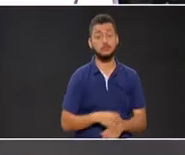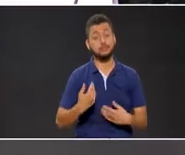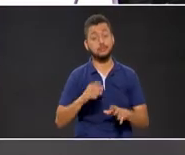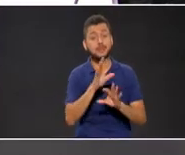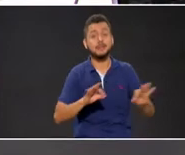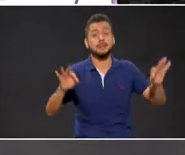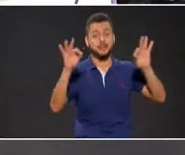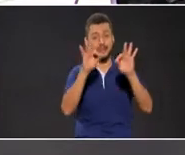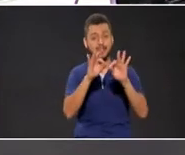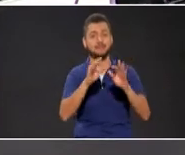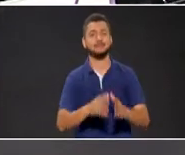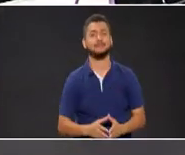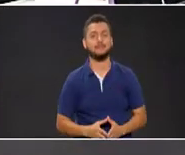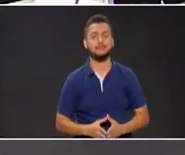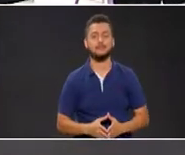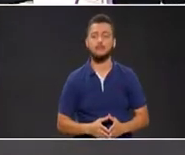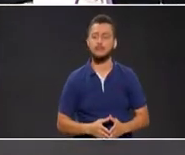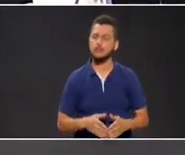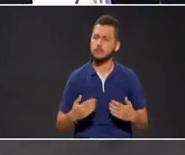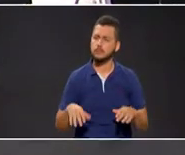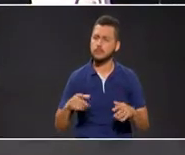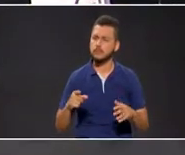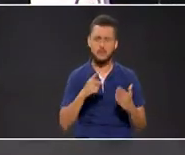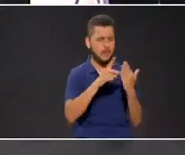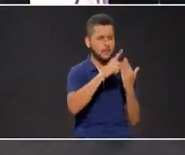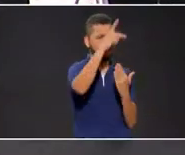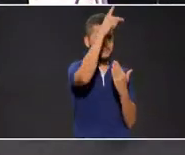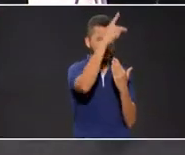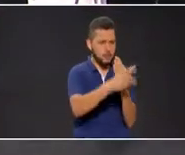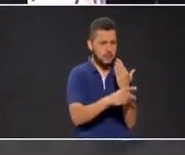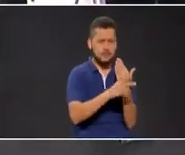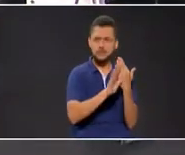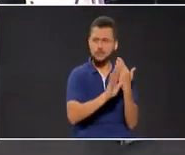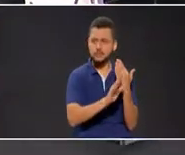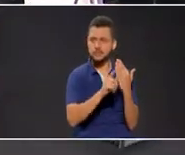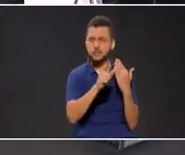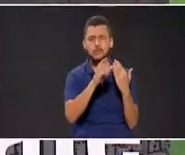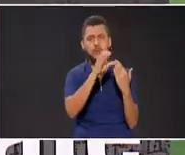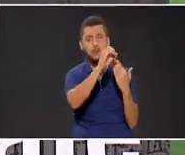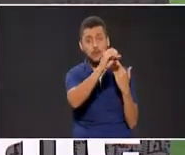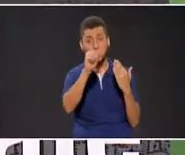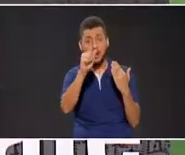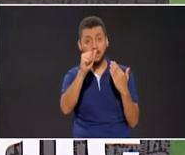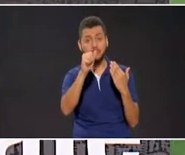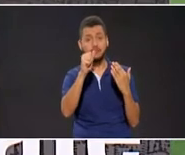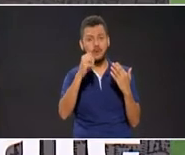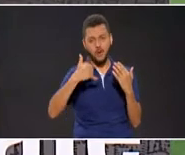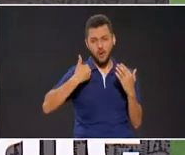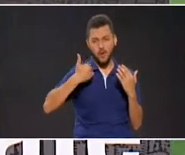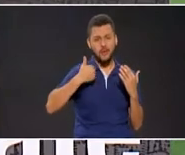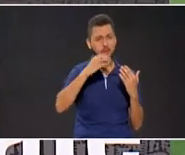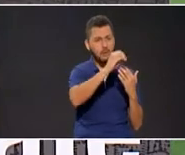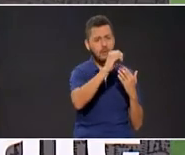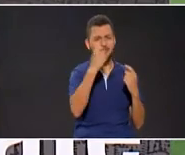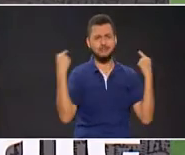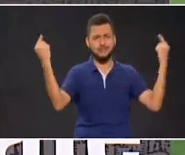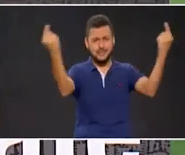sentido hay propuestas que indican por ejemplo para los jóvenes unos salarios diferenciales también habría